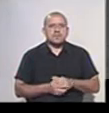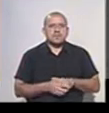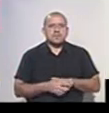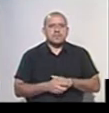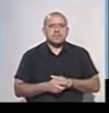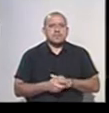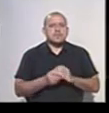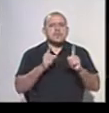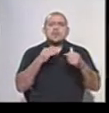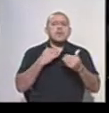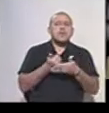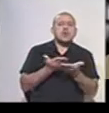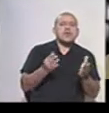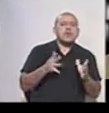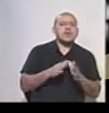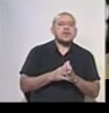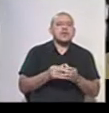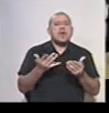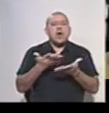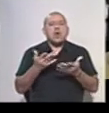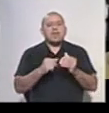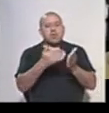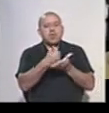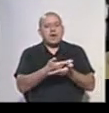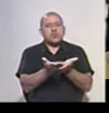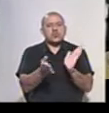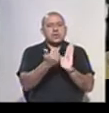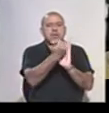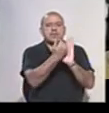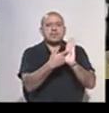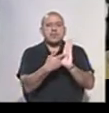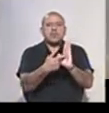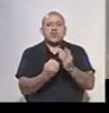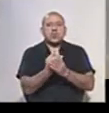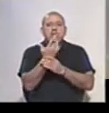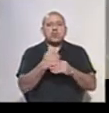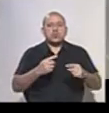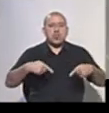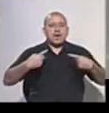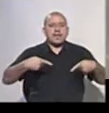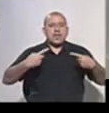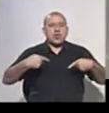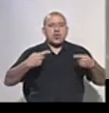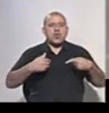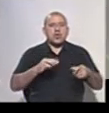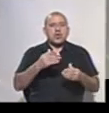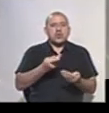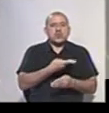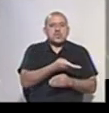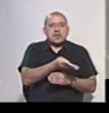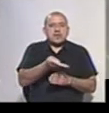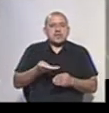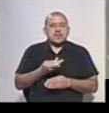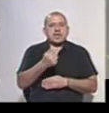¿Qué es lo que nos vas a mostrar? Lo que estamos demostrando es un plato nuevo de la carta, que es un canelón de langostino hecho con una salsa de algas, que está por